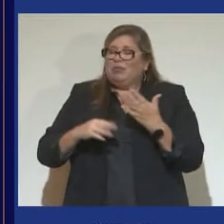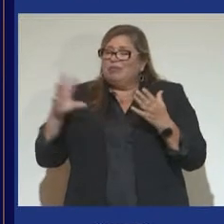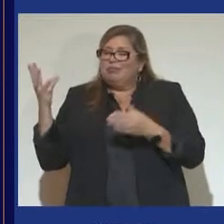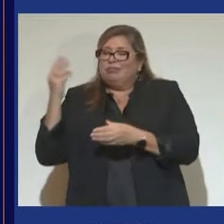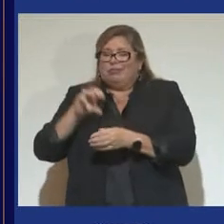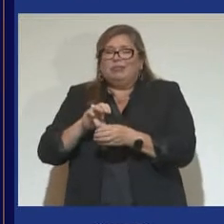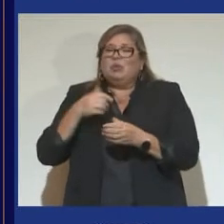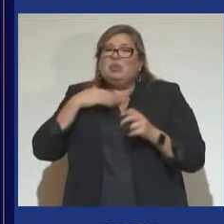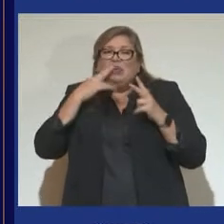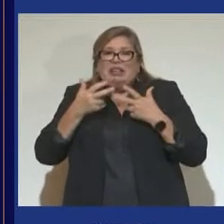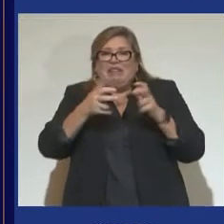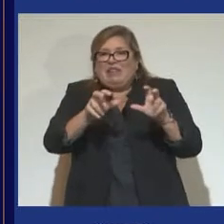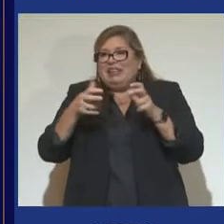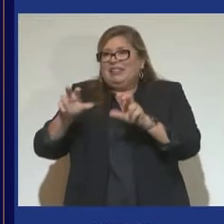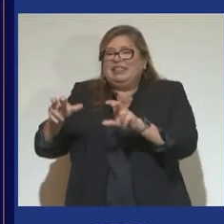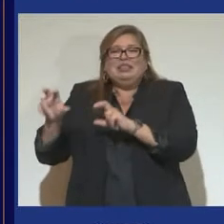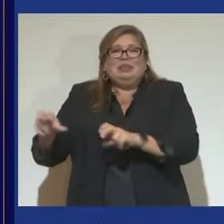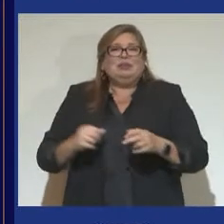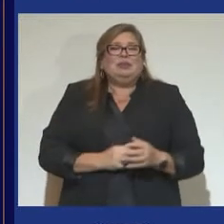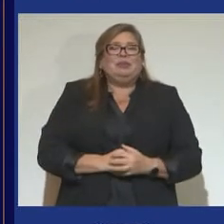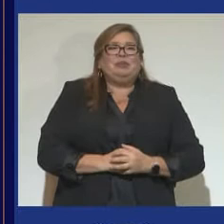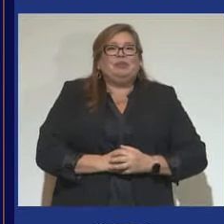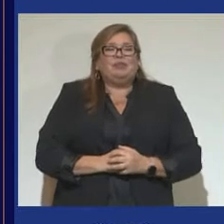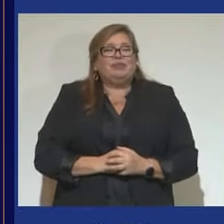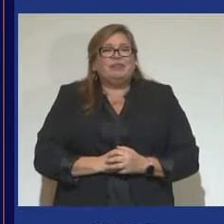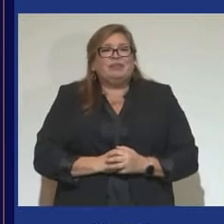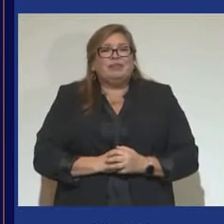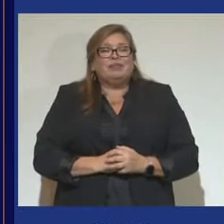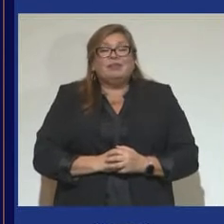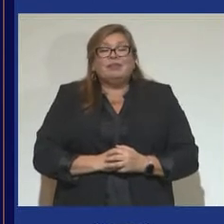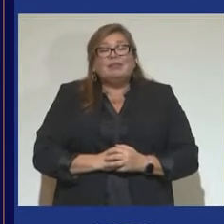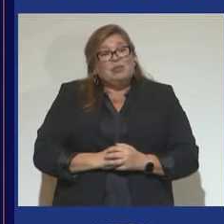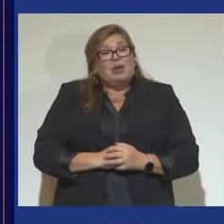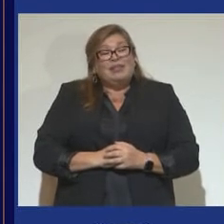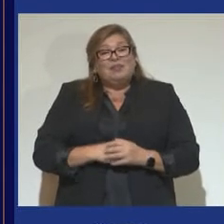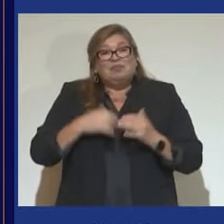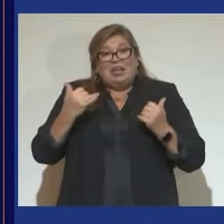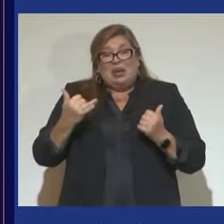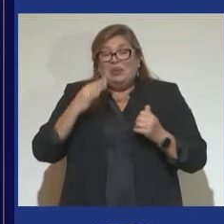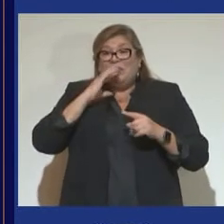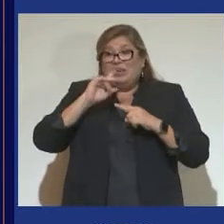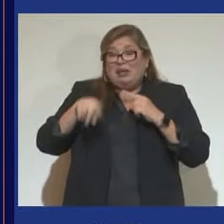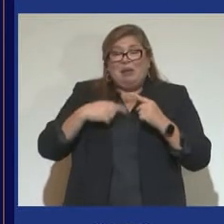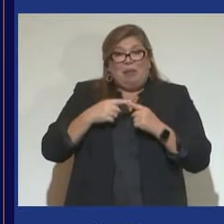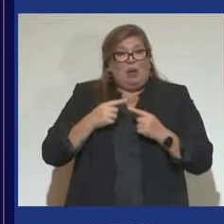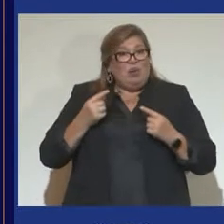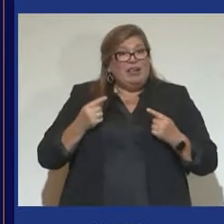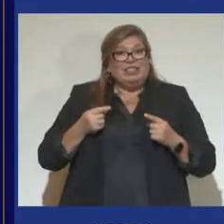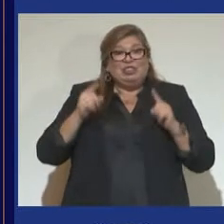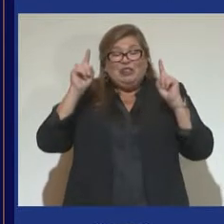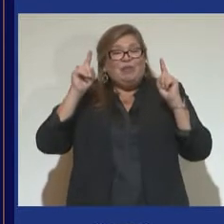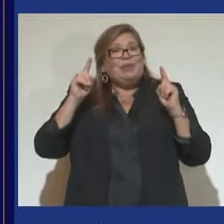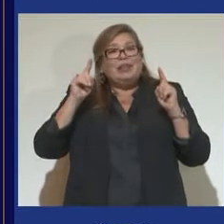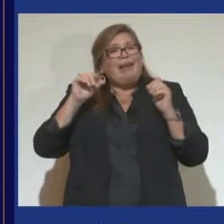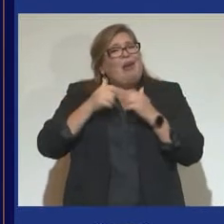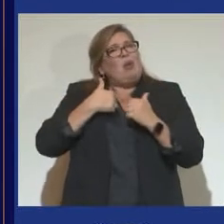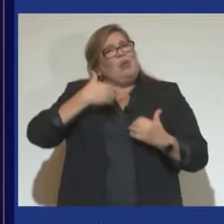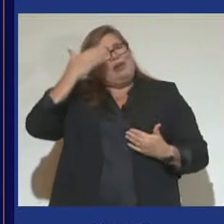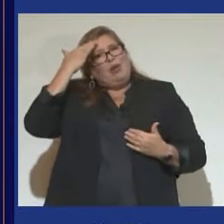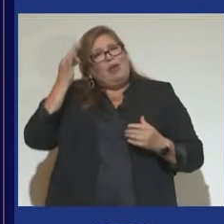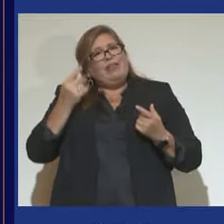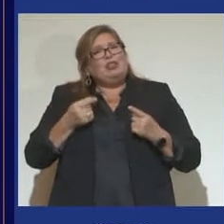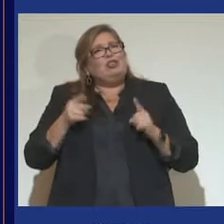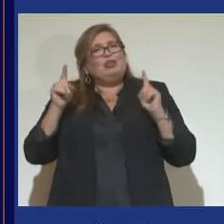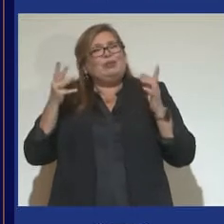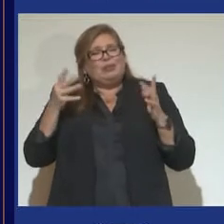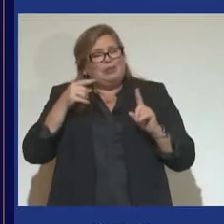aquí está al final del día si ustedes quieren resolver estos asuntos no hay mejor ayuda a